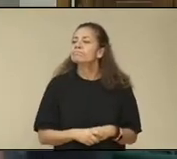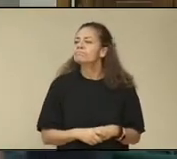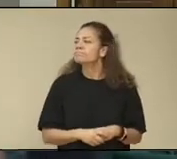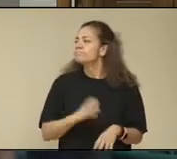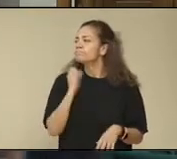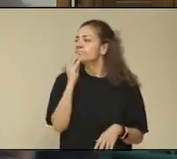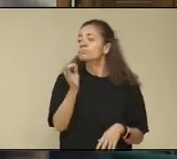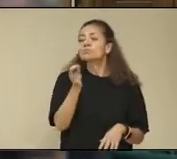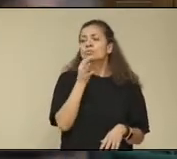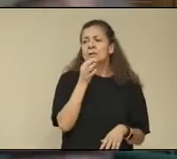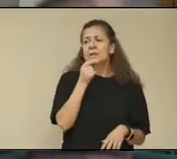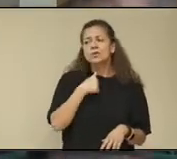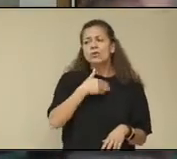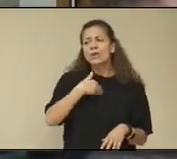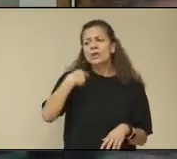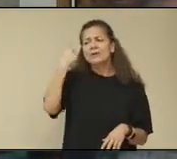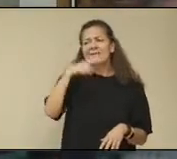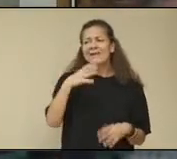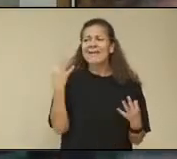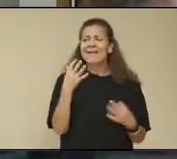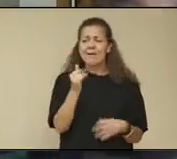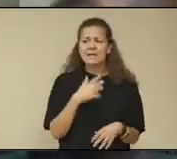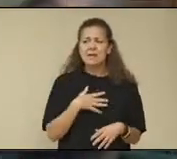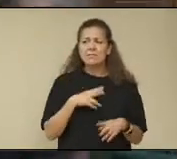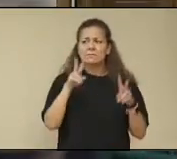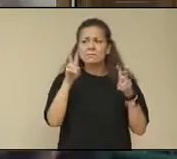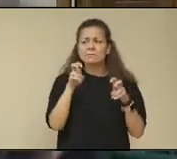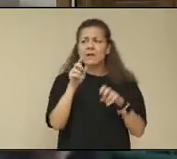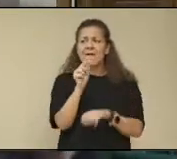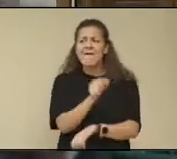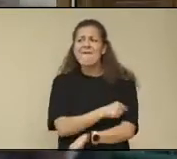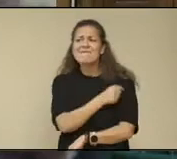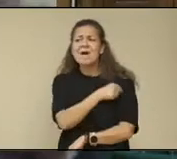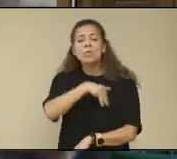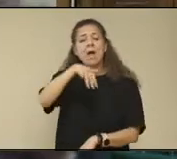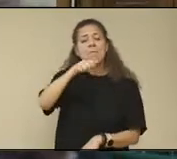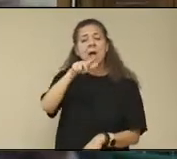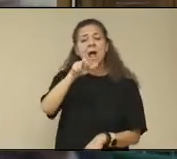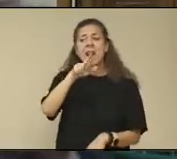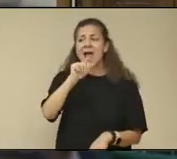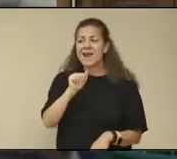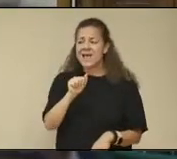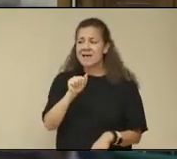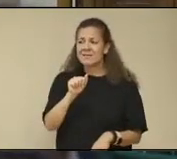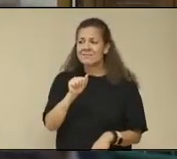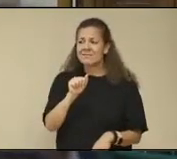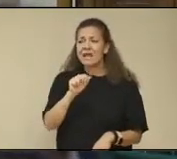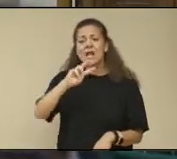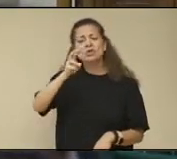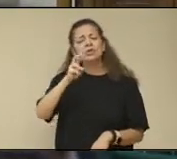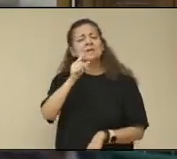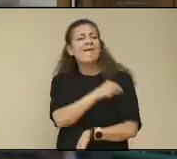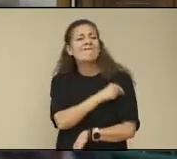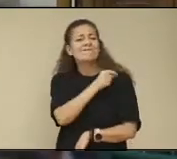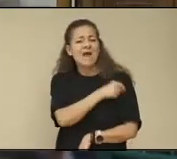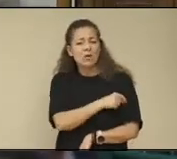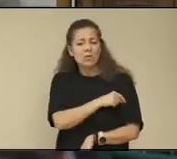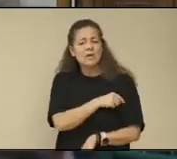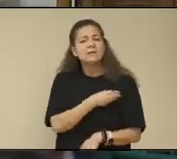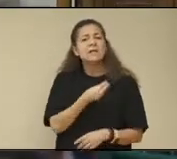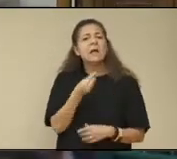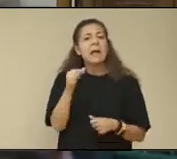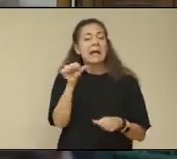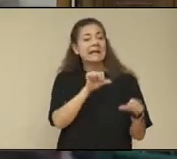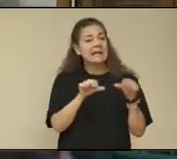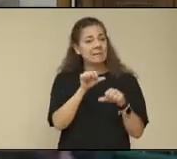Buenas tardes. Yo quería saber qué ha pasado respecto de la vacuna de la malaria, las que llaman vacunas químicas de Manuel Elkin